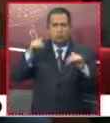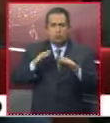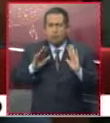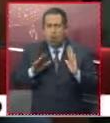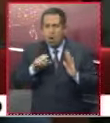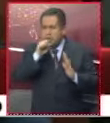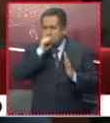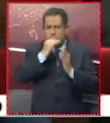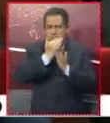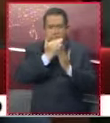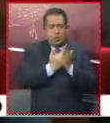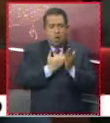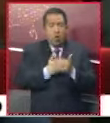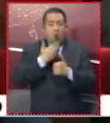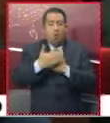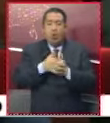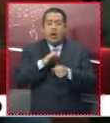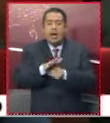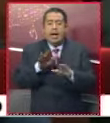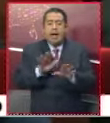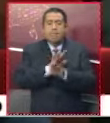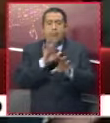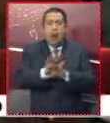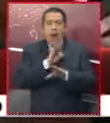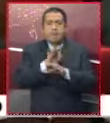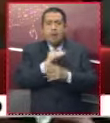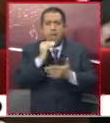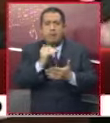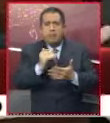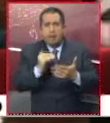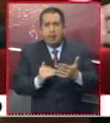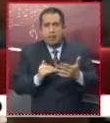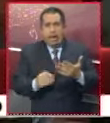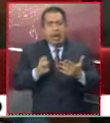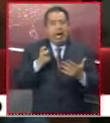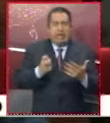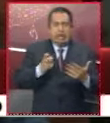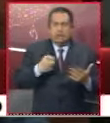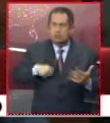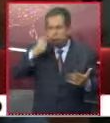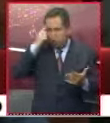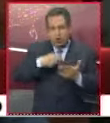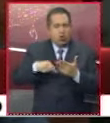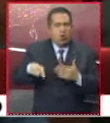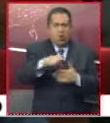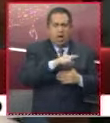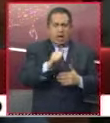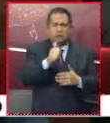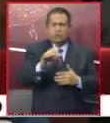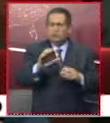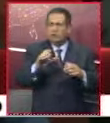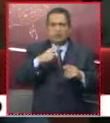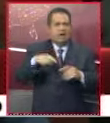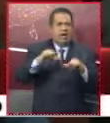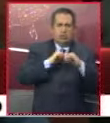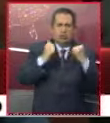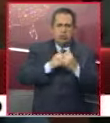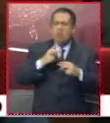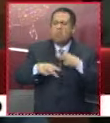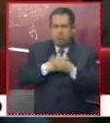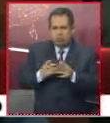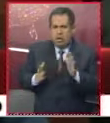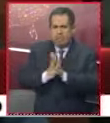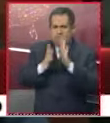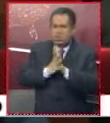ruta de los cambios que se tienen que hacer. Y con mucho gusto estoy seguro que todas las organizaciones civiles aquí representadas vamos a participar.